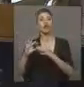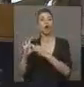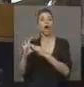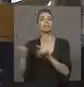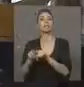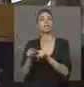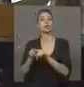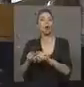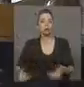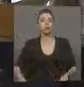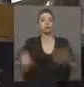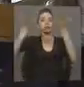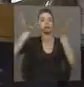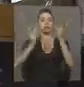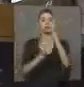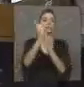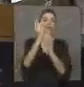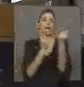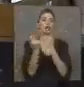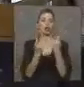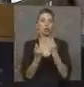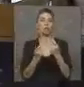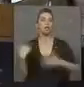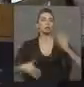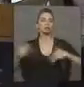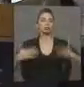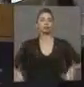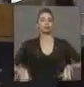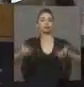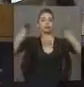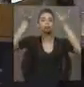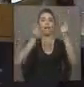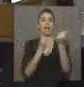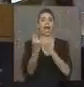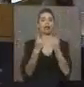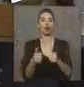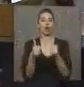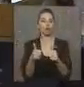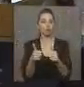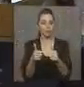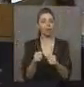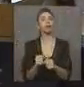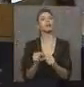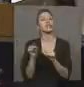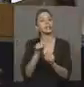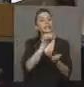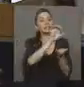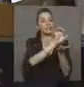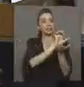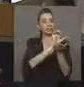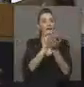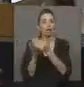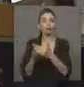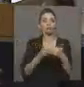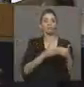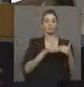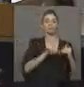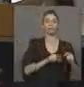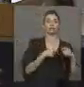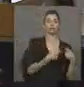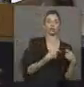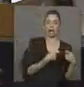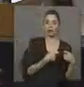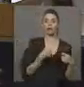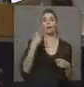crecimiento y del dinamismo económico y de la aceleración económica, para lo cual el Estado se retrae. Pero